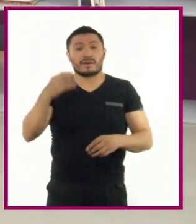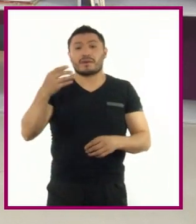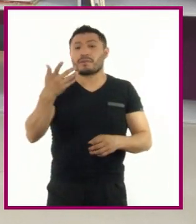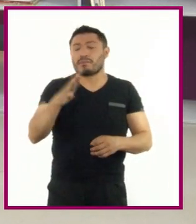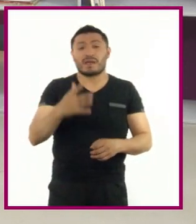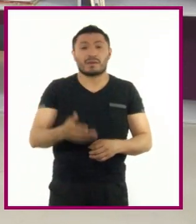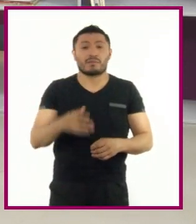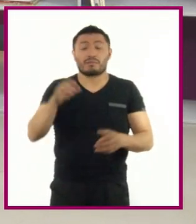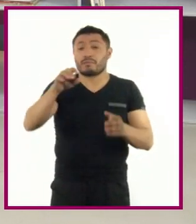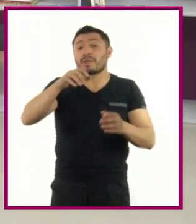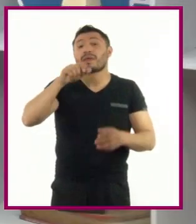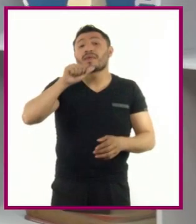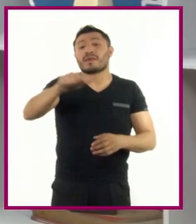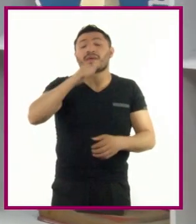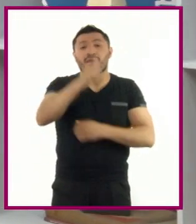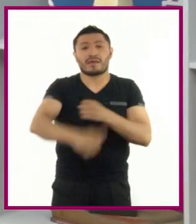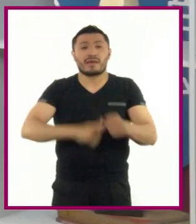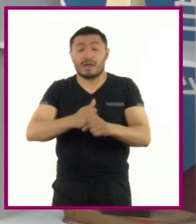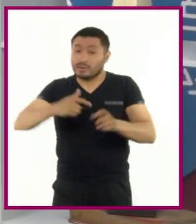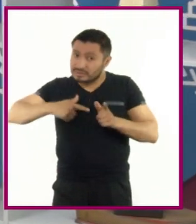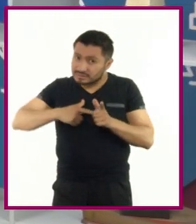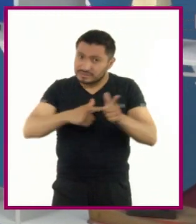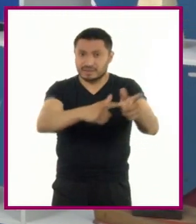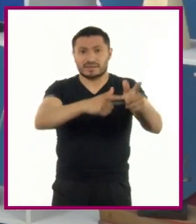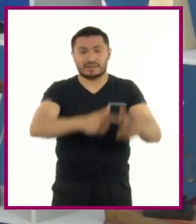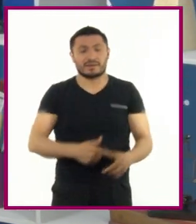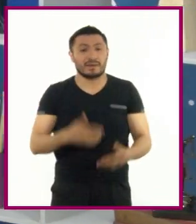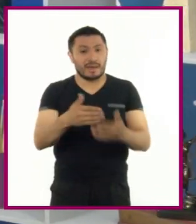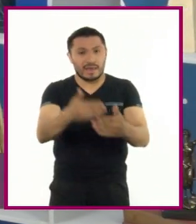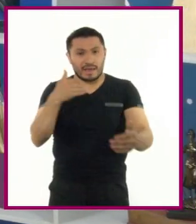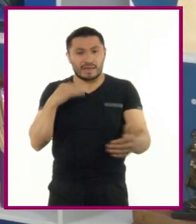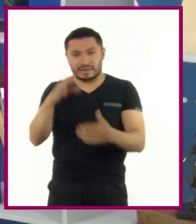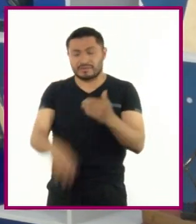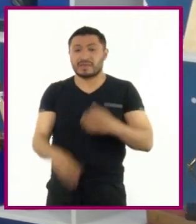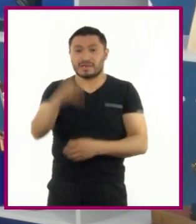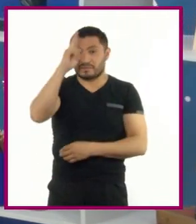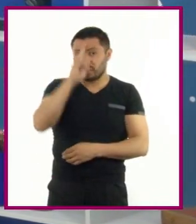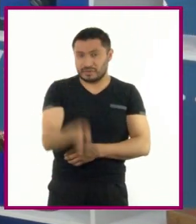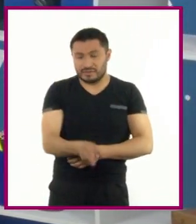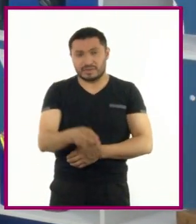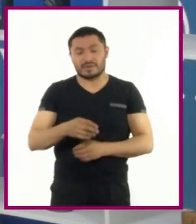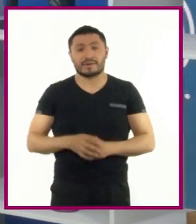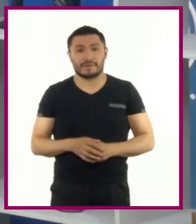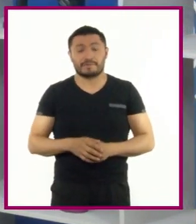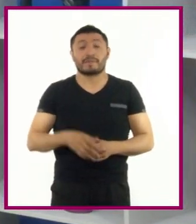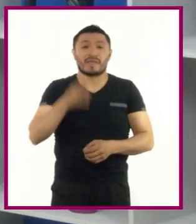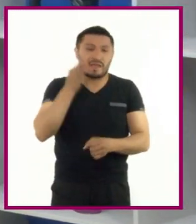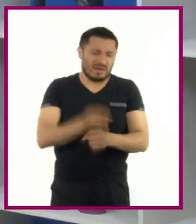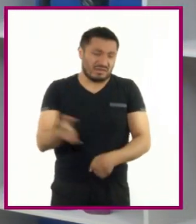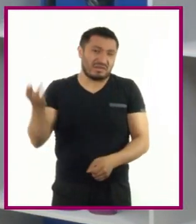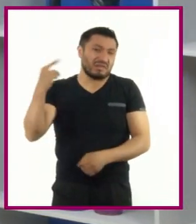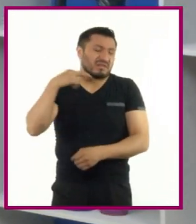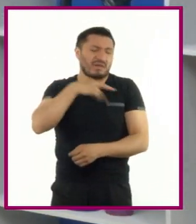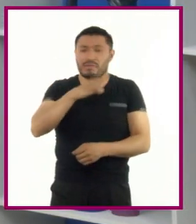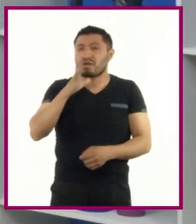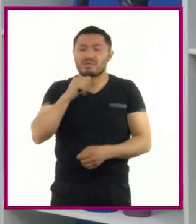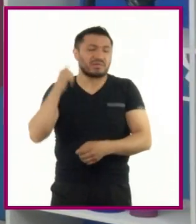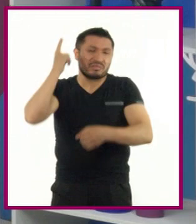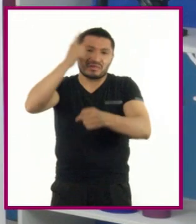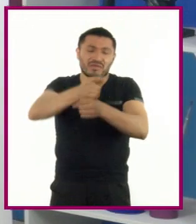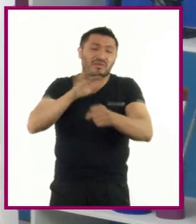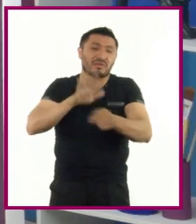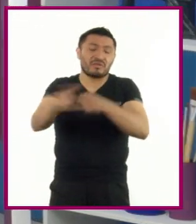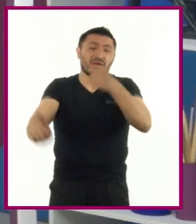es de 16 años. No obstante lo anterior, aún es demasiado pronto para poder distinguir o pronosticar cuáles serán